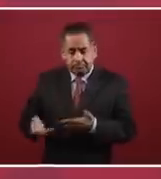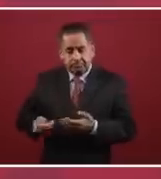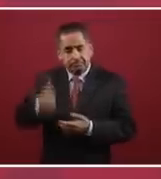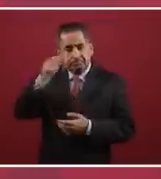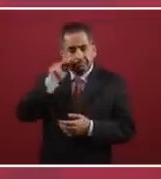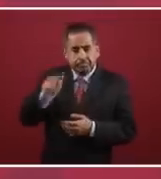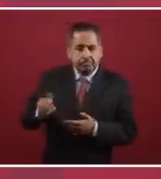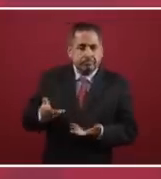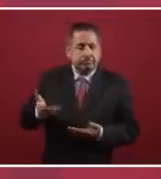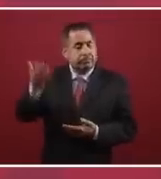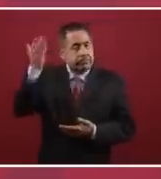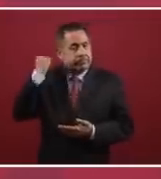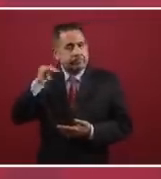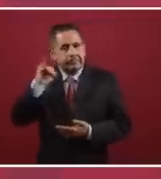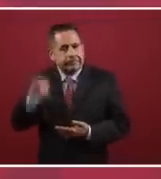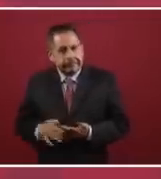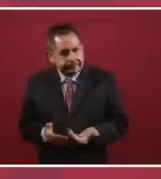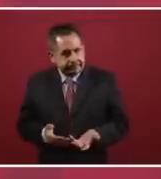¿Cuándo?